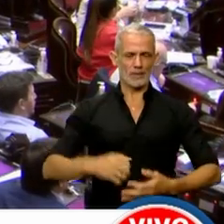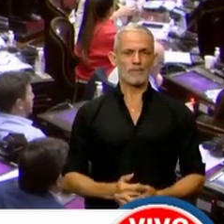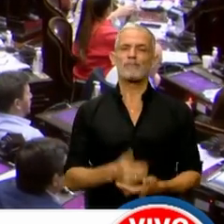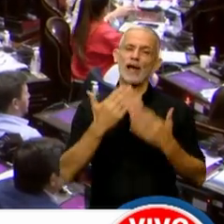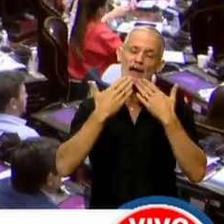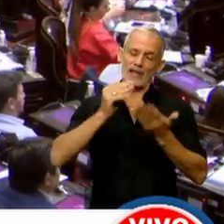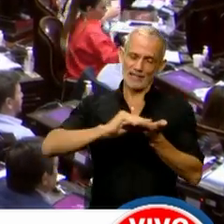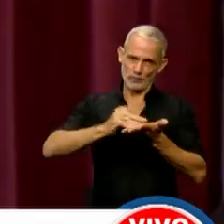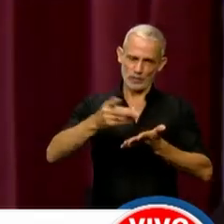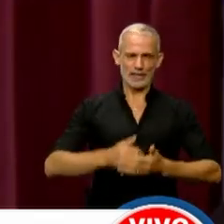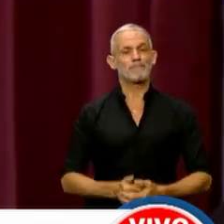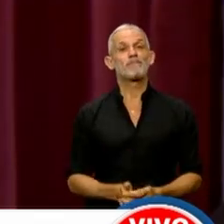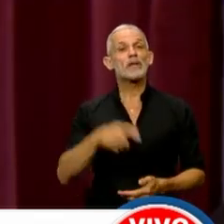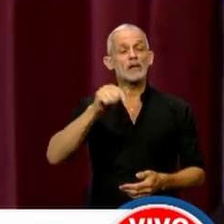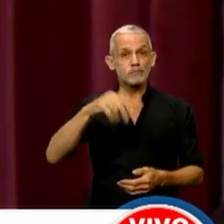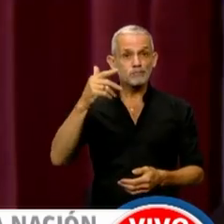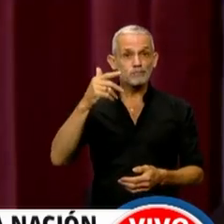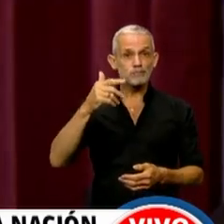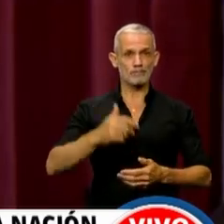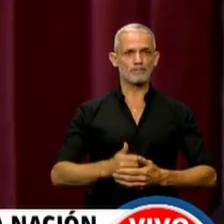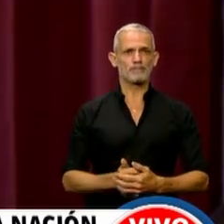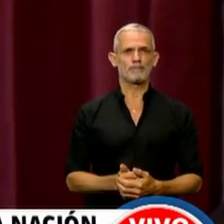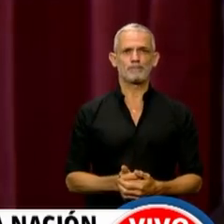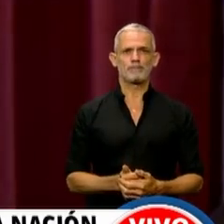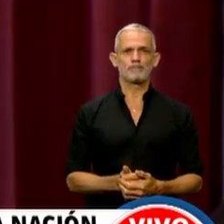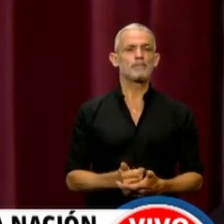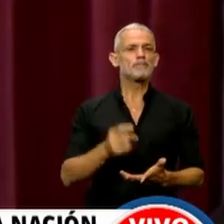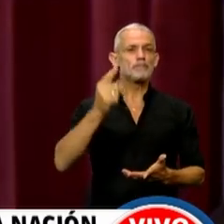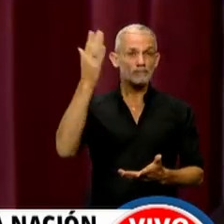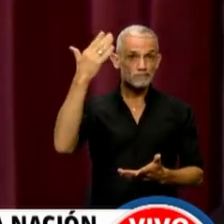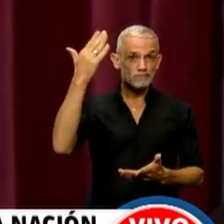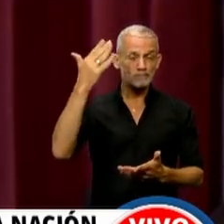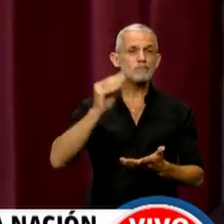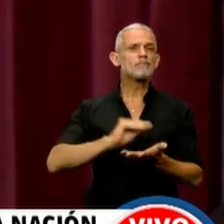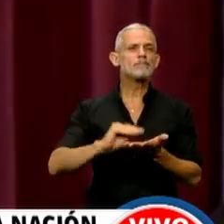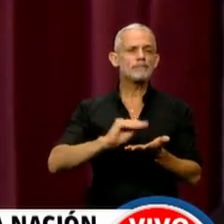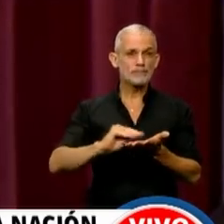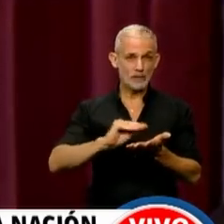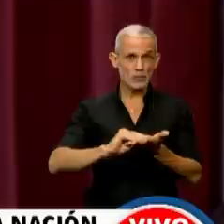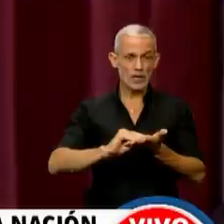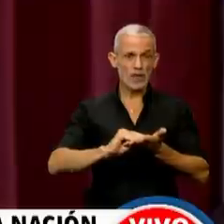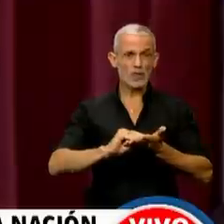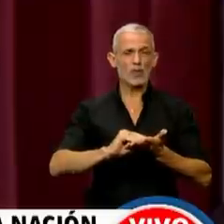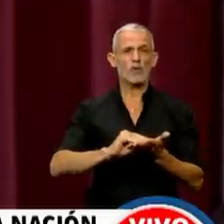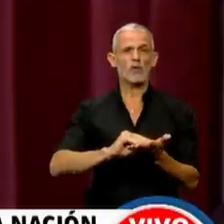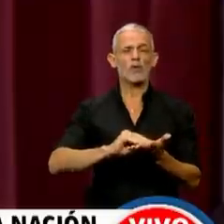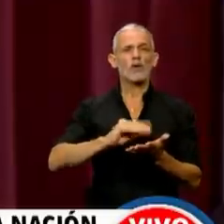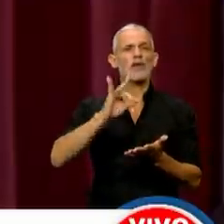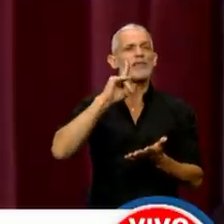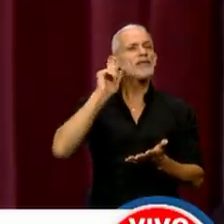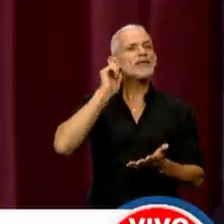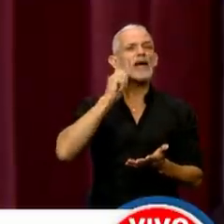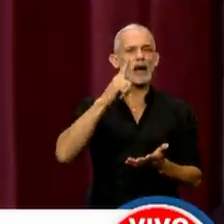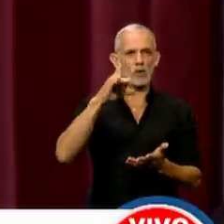gracias diputada en el uso en el uso de la palabra el diputado dice a